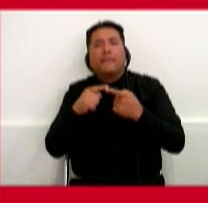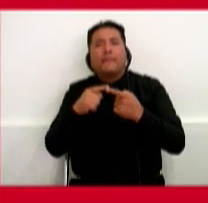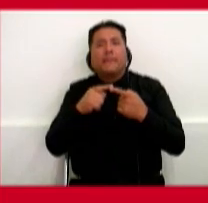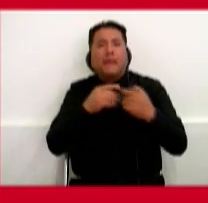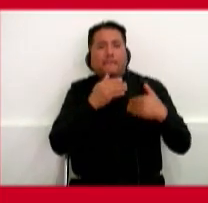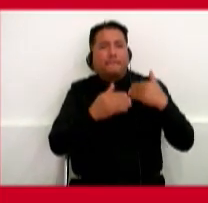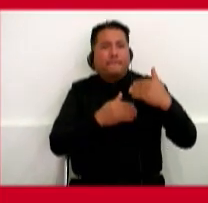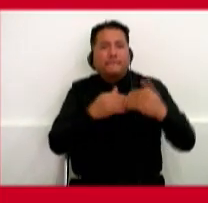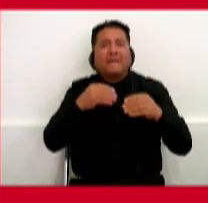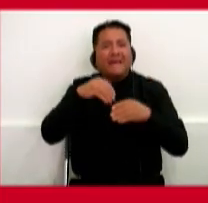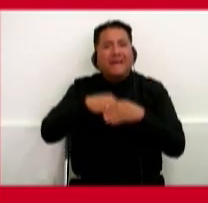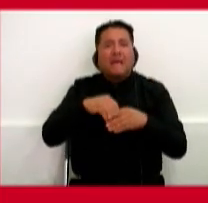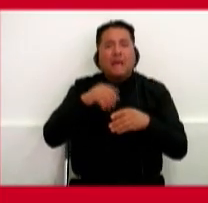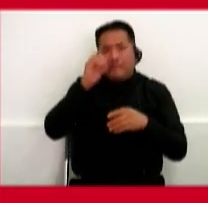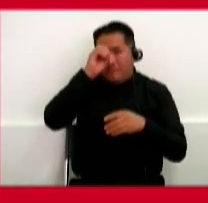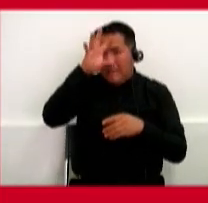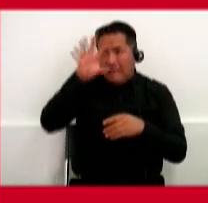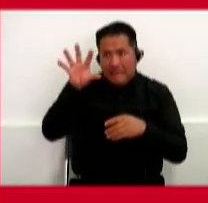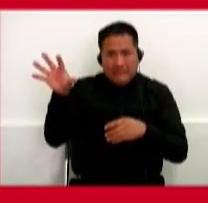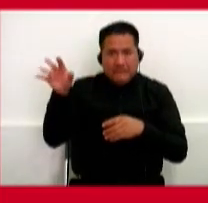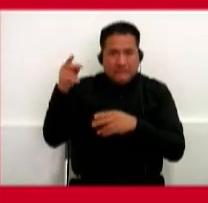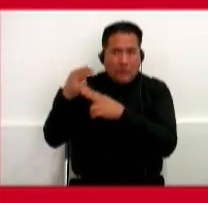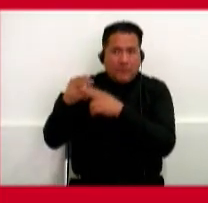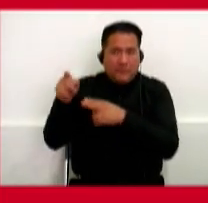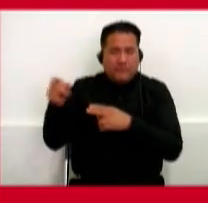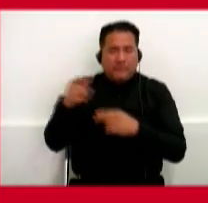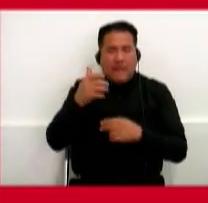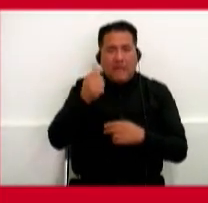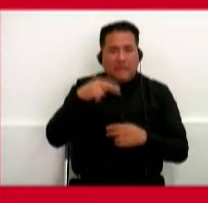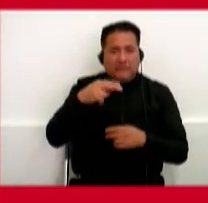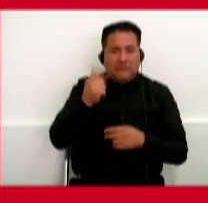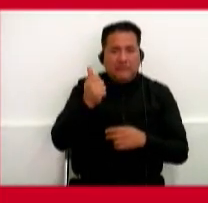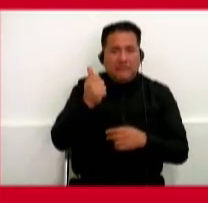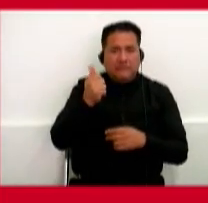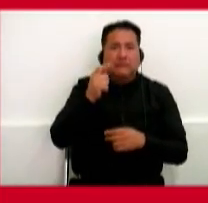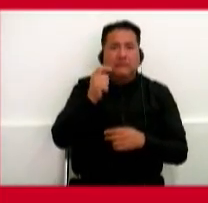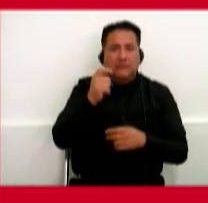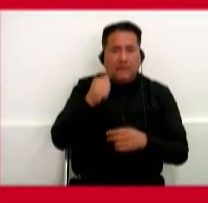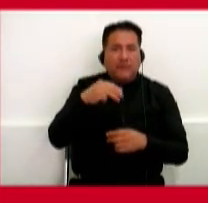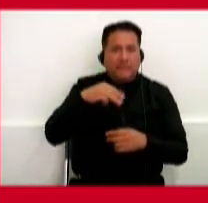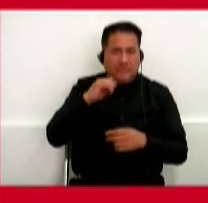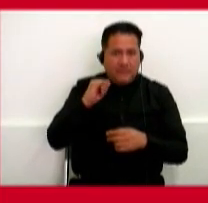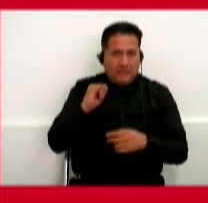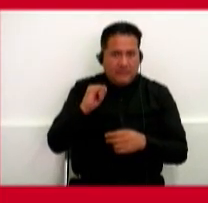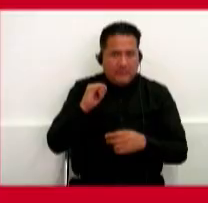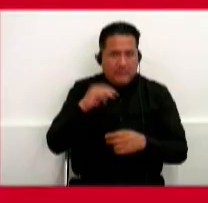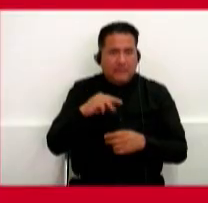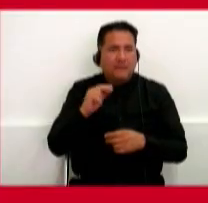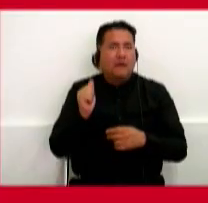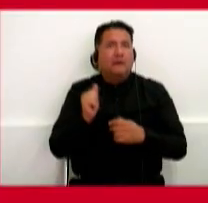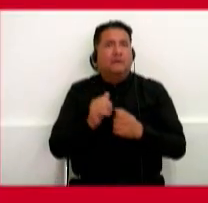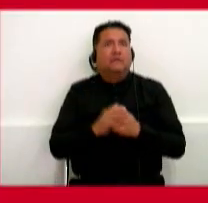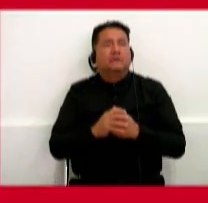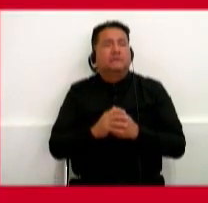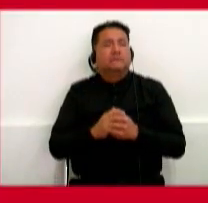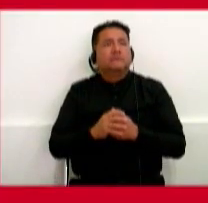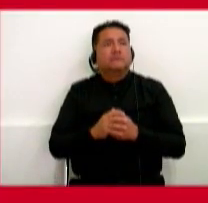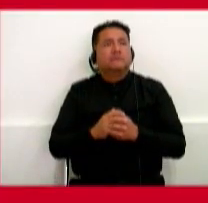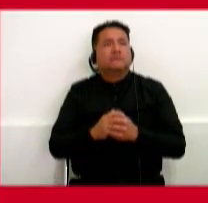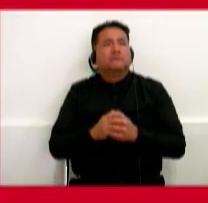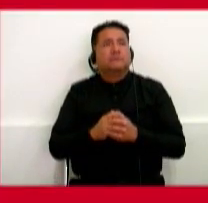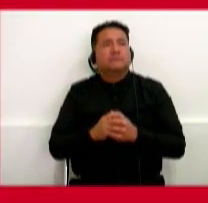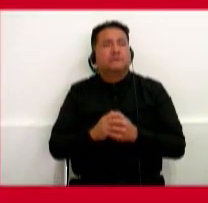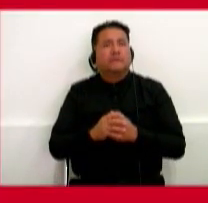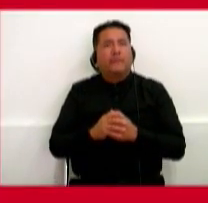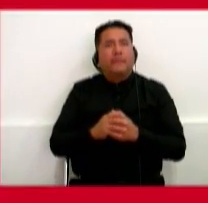mantenimiento de vías. Con una frecuencia semanal, este equipo evalúa todas las vías de la mina